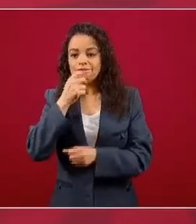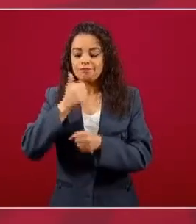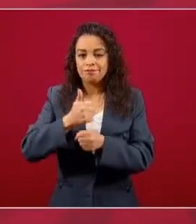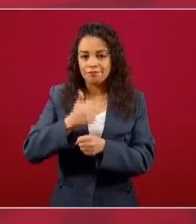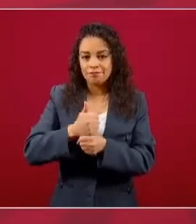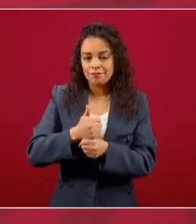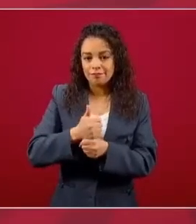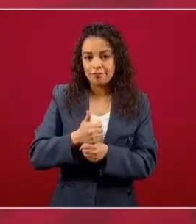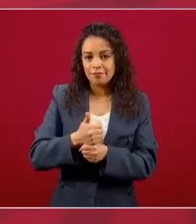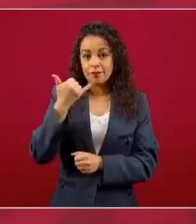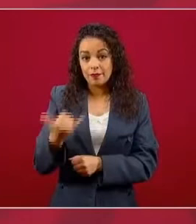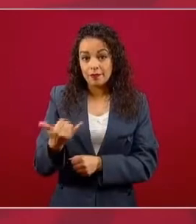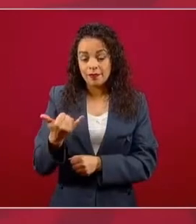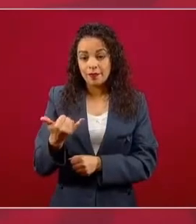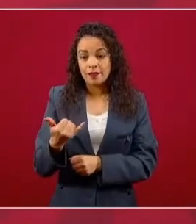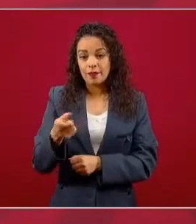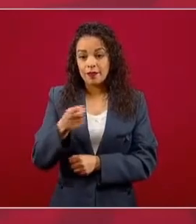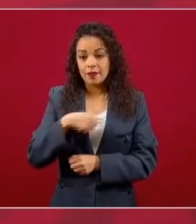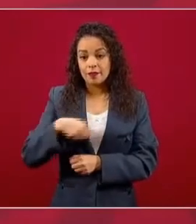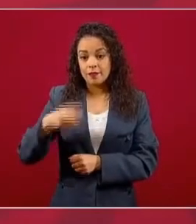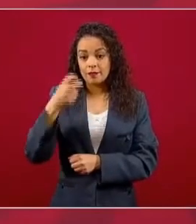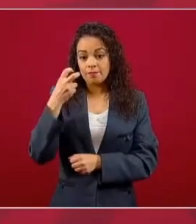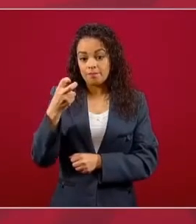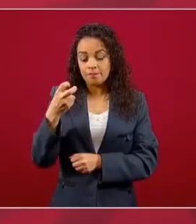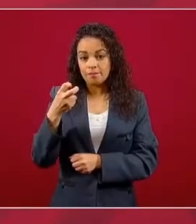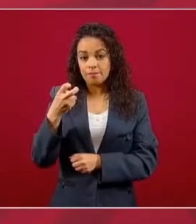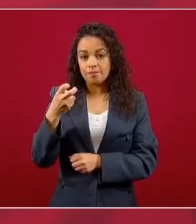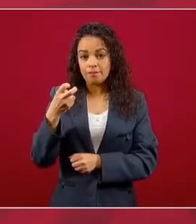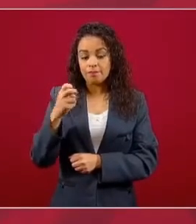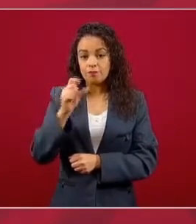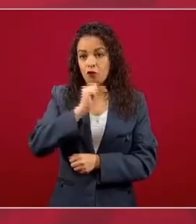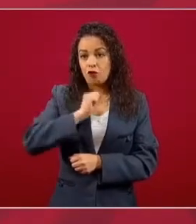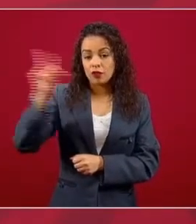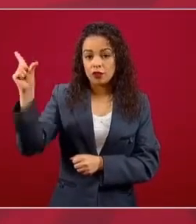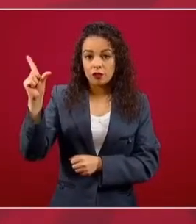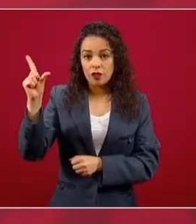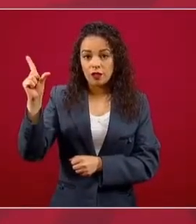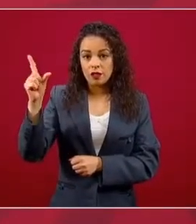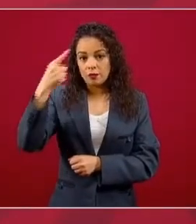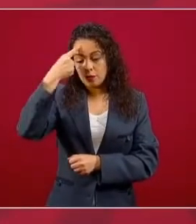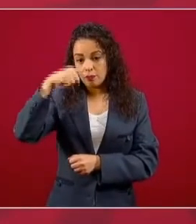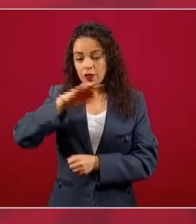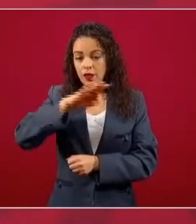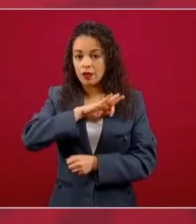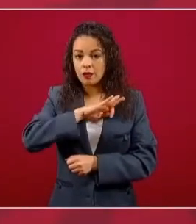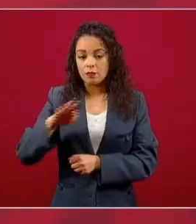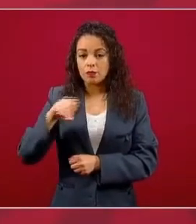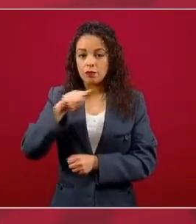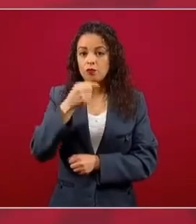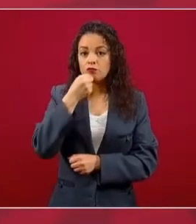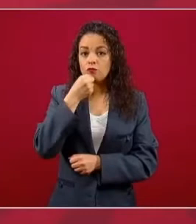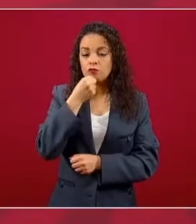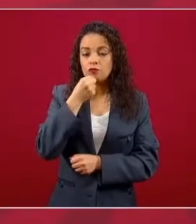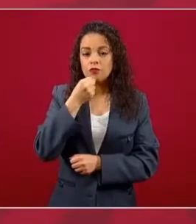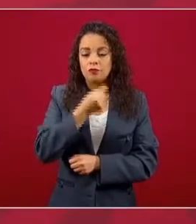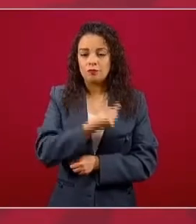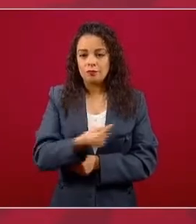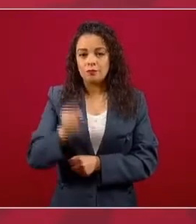que hace que las niñas y los niños mantengan la atención y el gusto por aprender